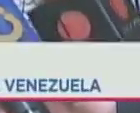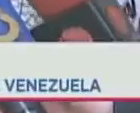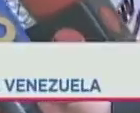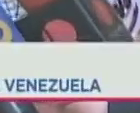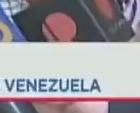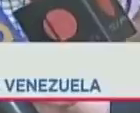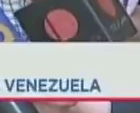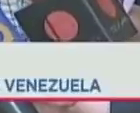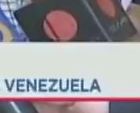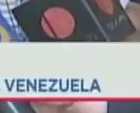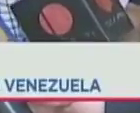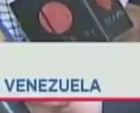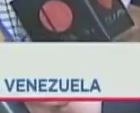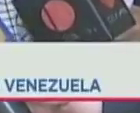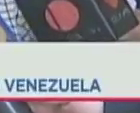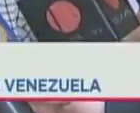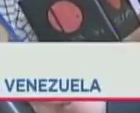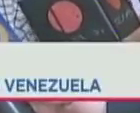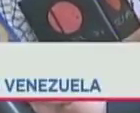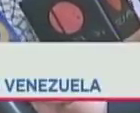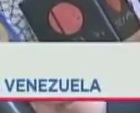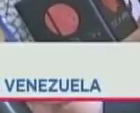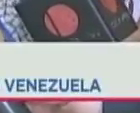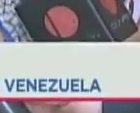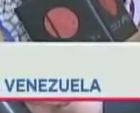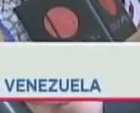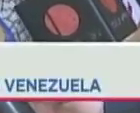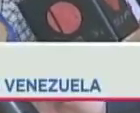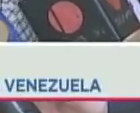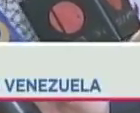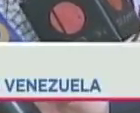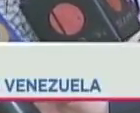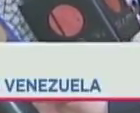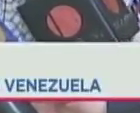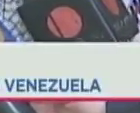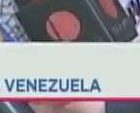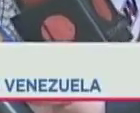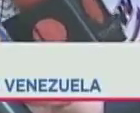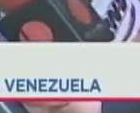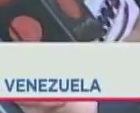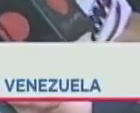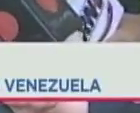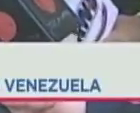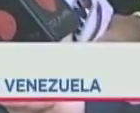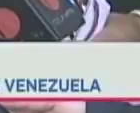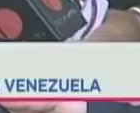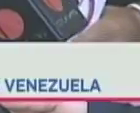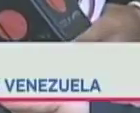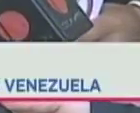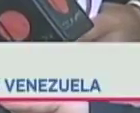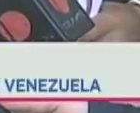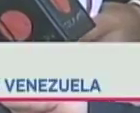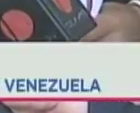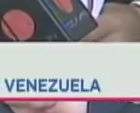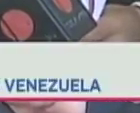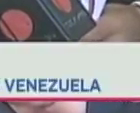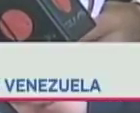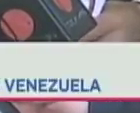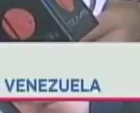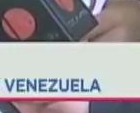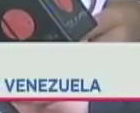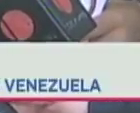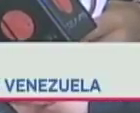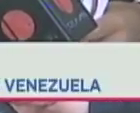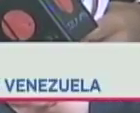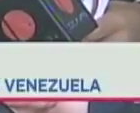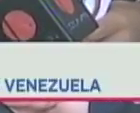directa. Fíjense que hoy estamos conmemorando la batalla de Santa Inés. Mucho nos recordaba el comandante Chávez lo que implicó aquella batalla.